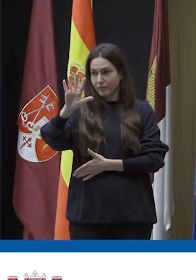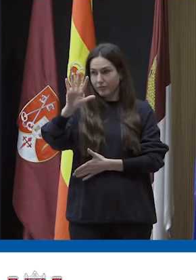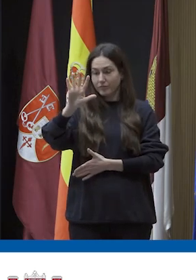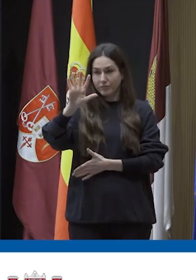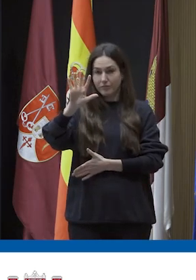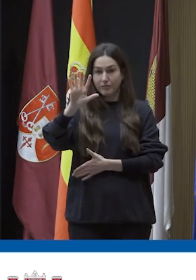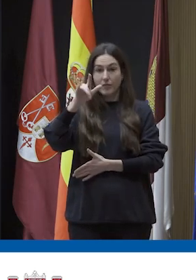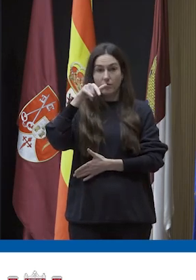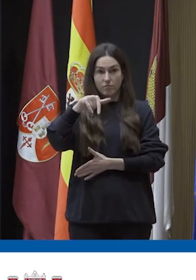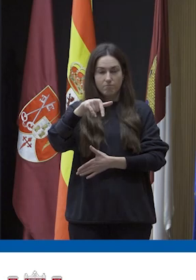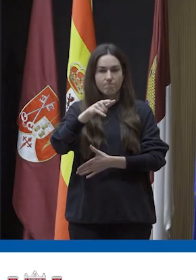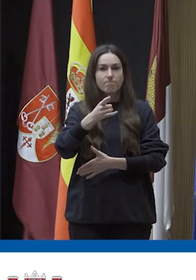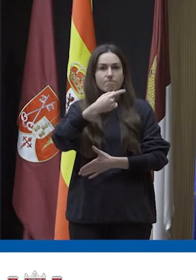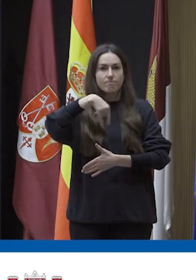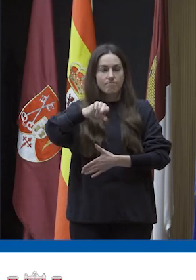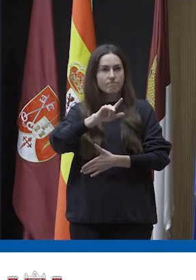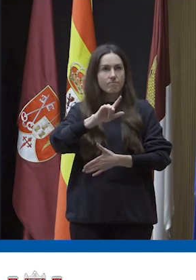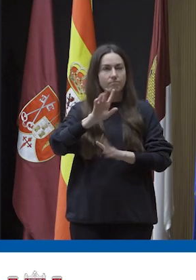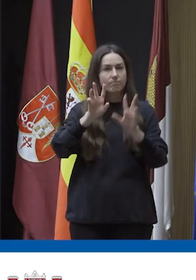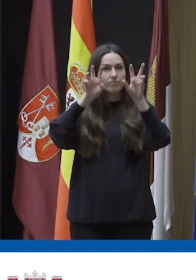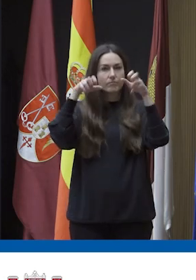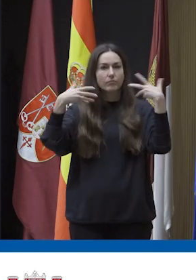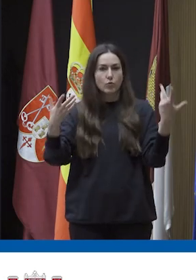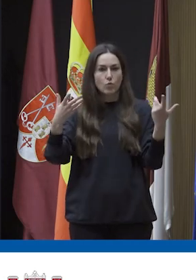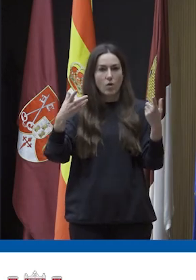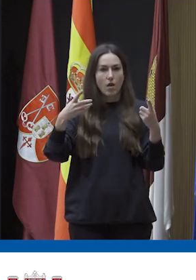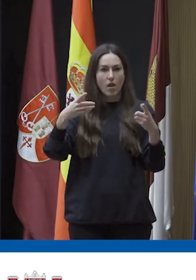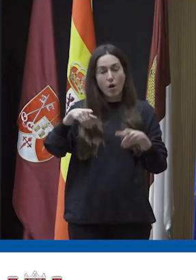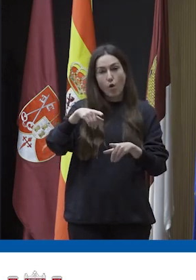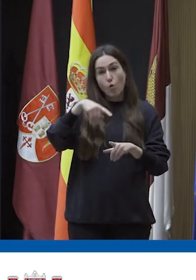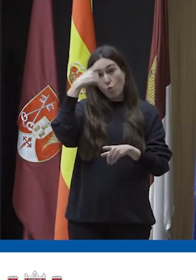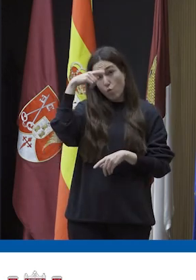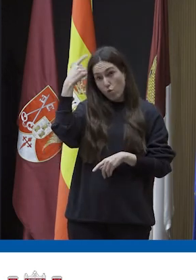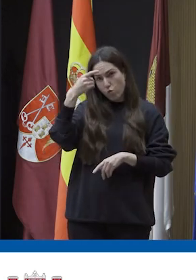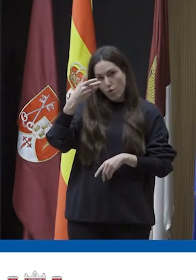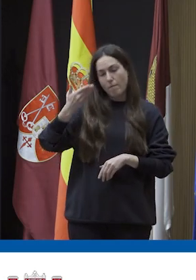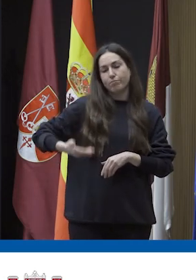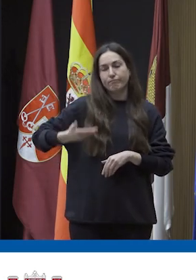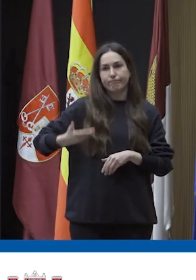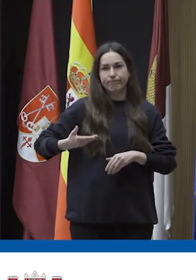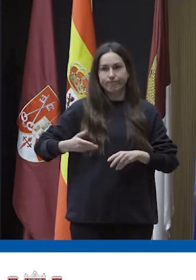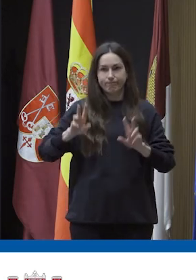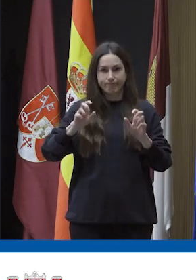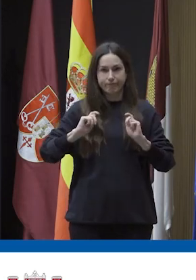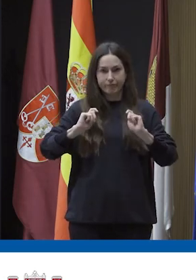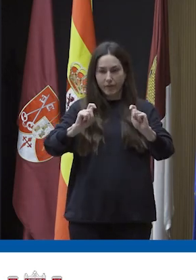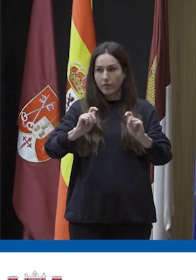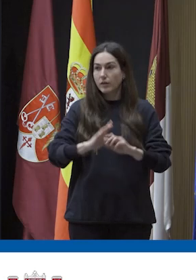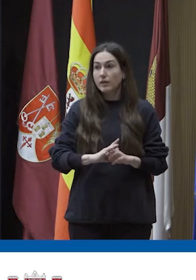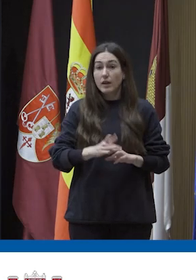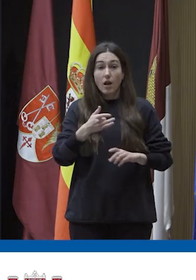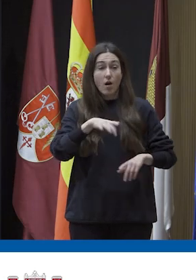2024-2025 ponemos en valor. El valor de la cultura. Bueno, vamos a saludar como siempre y a dar la bienvenida a